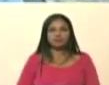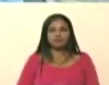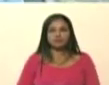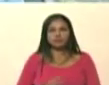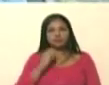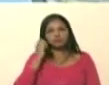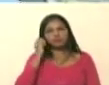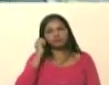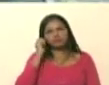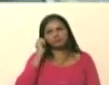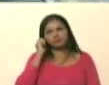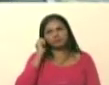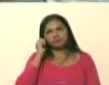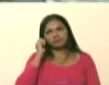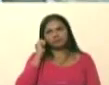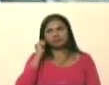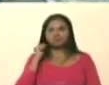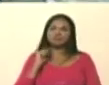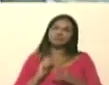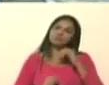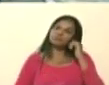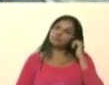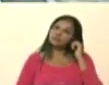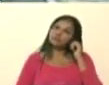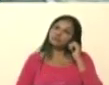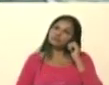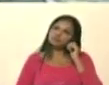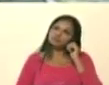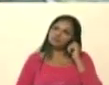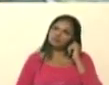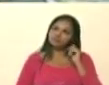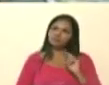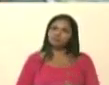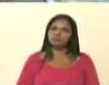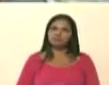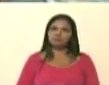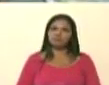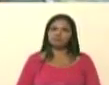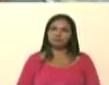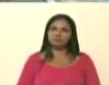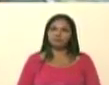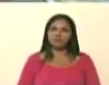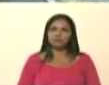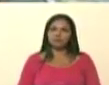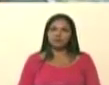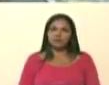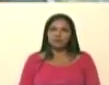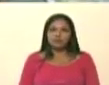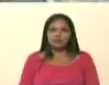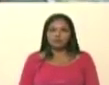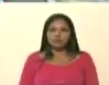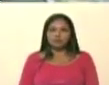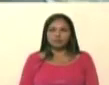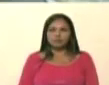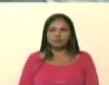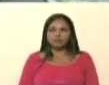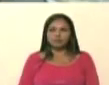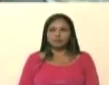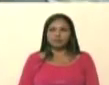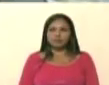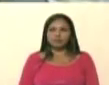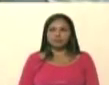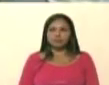pero este es uno de los primeros logros que en el marco de la primera reunión que sostuvimos con el sector cacaotero